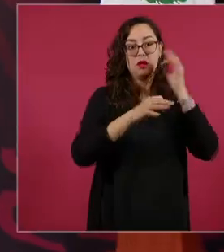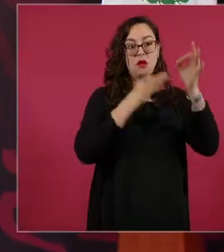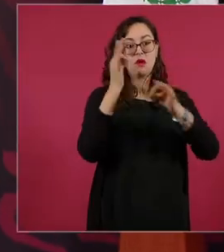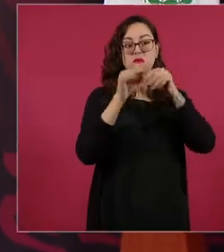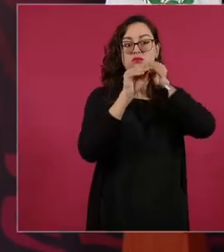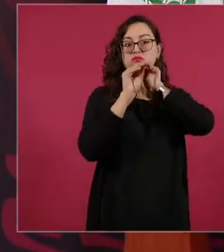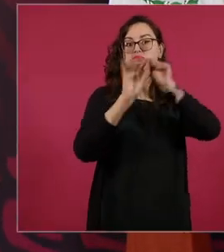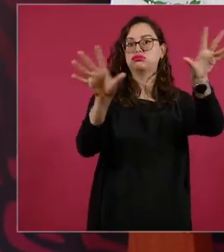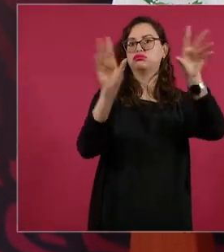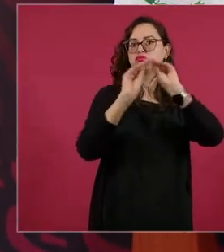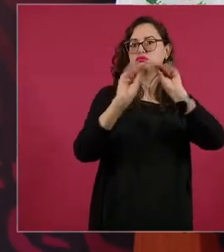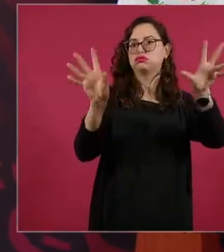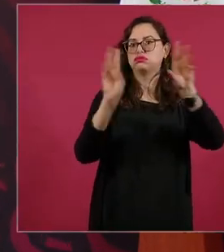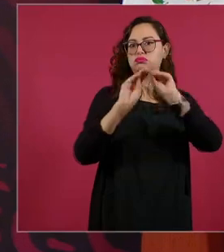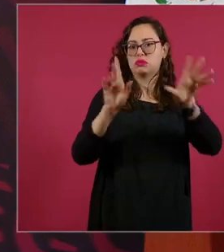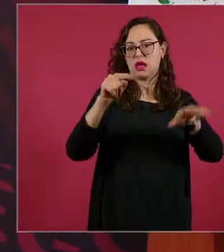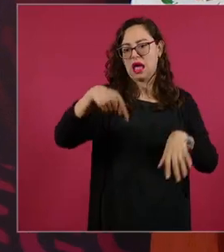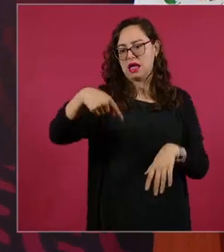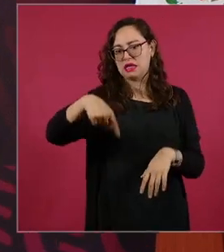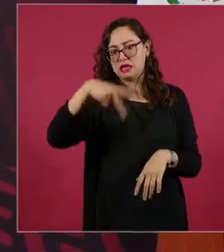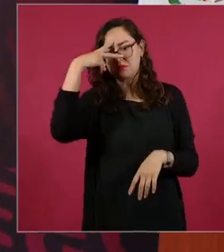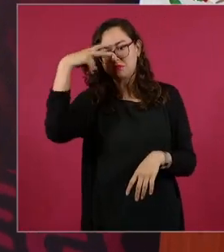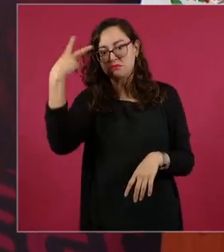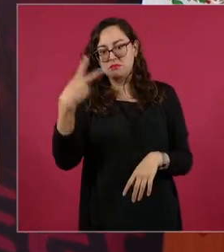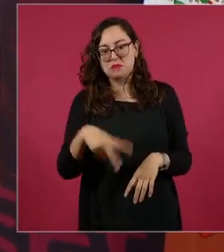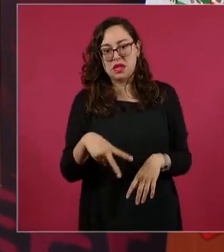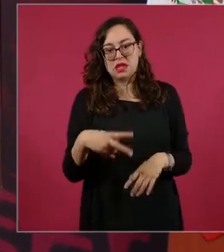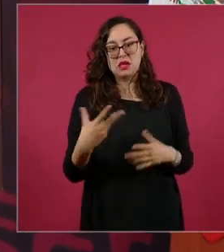famosos, el Tim Golden,